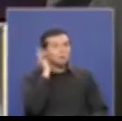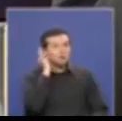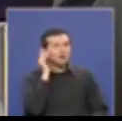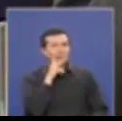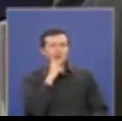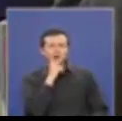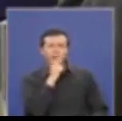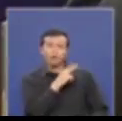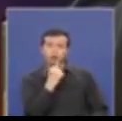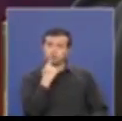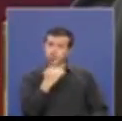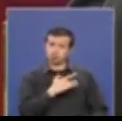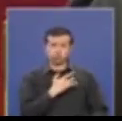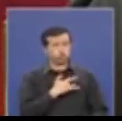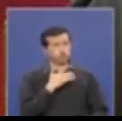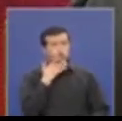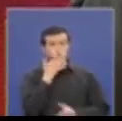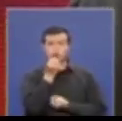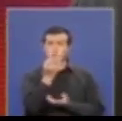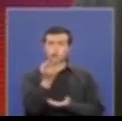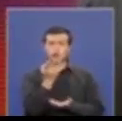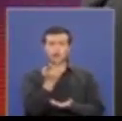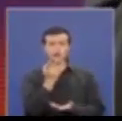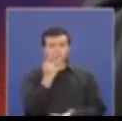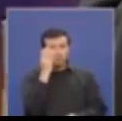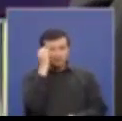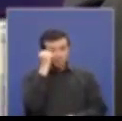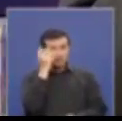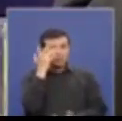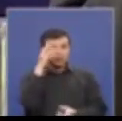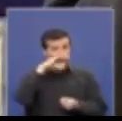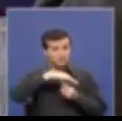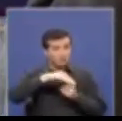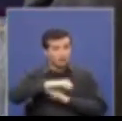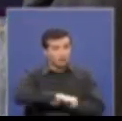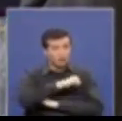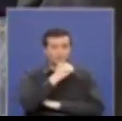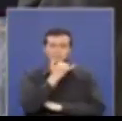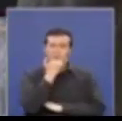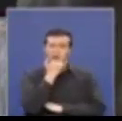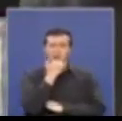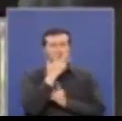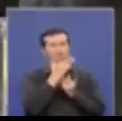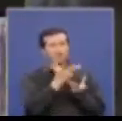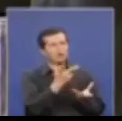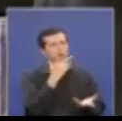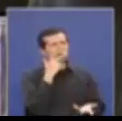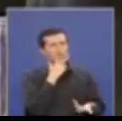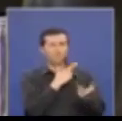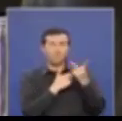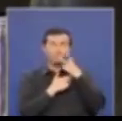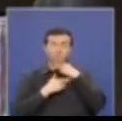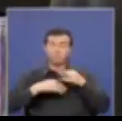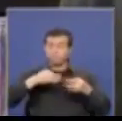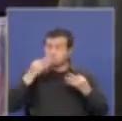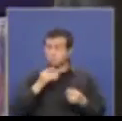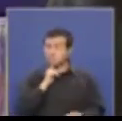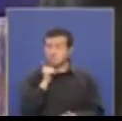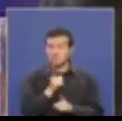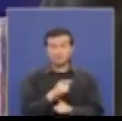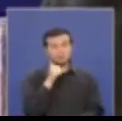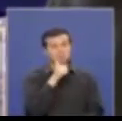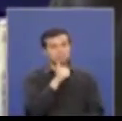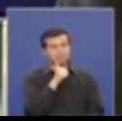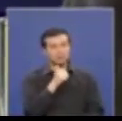que dice que no siente lo que dice, ¿no? Y si pensó ganar algún voto con eso, solo pierde, porque se ve la falsedad, ¿no? Se ve, no convence a nadie, ni a ella